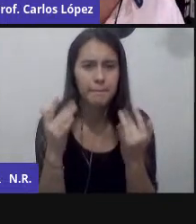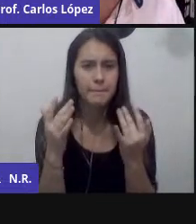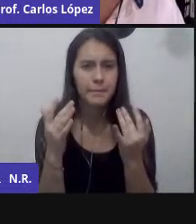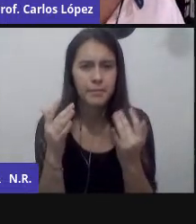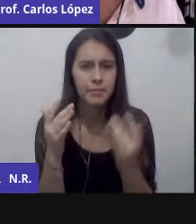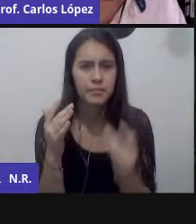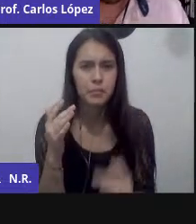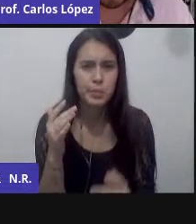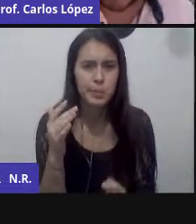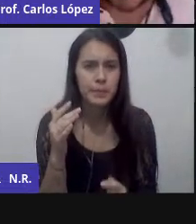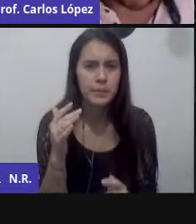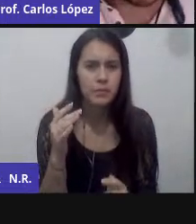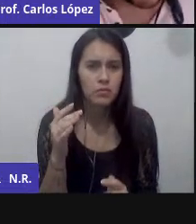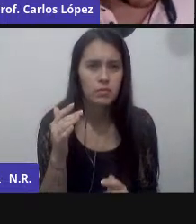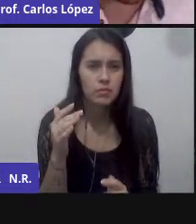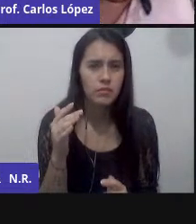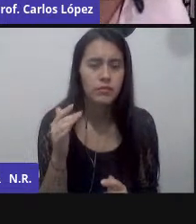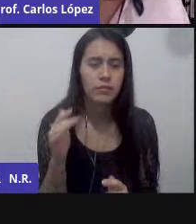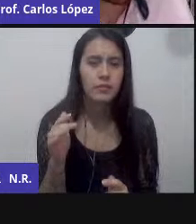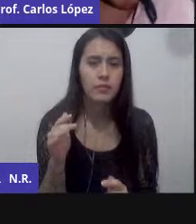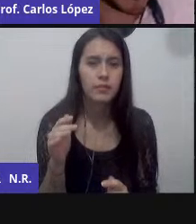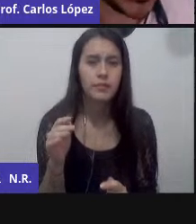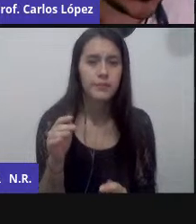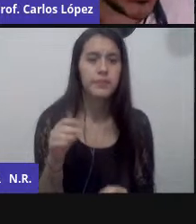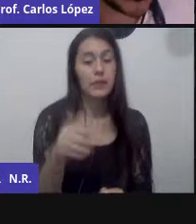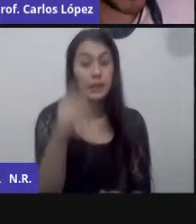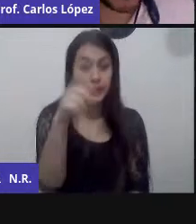de la presentación. No, todo bien, listo. Entonces,